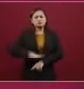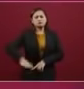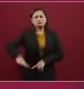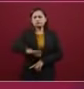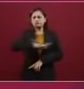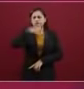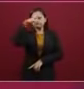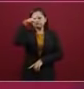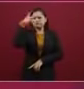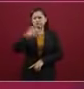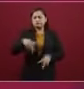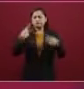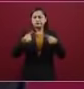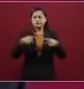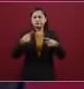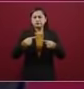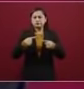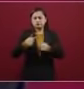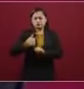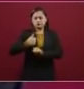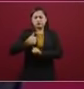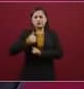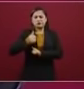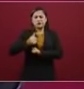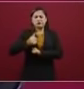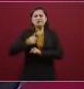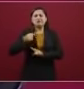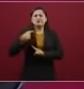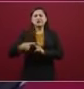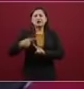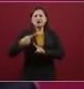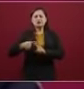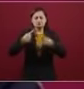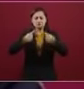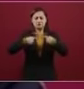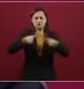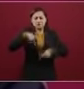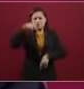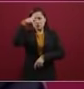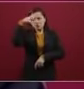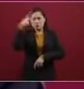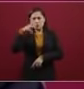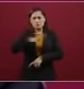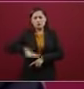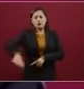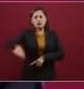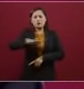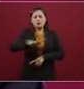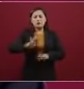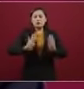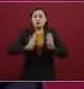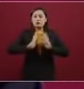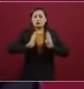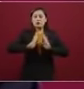El soldado es pueblo uniformado. El Ejército mexicano es